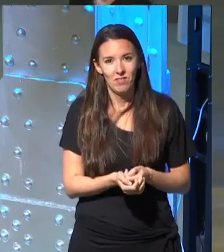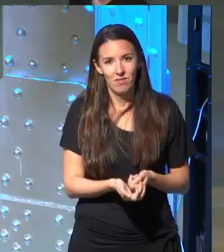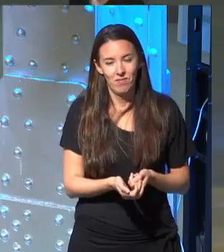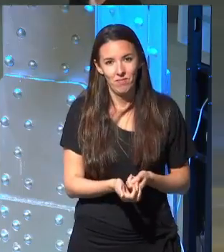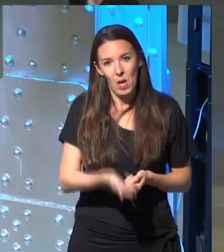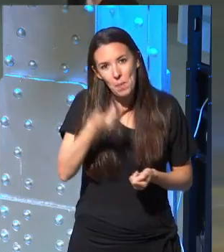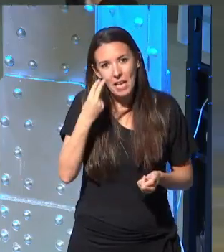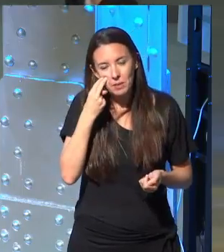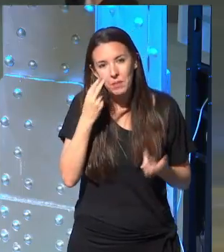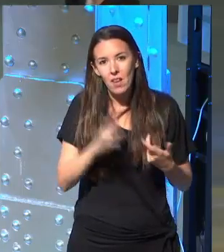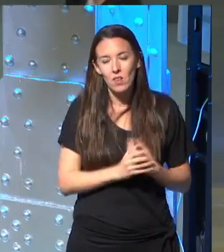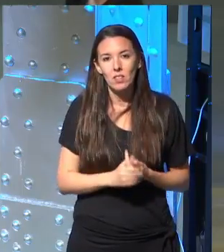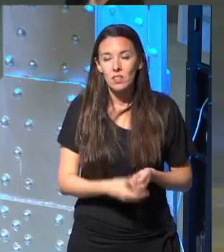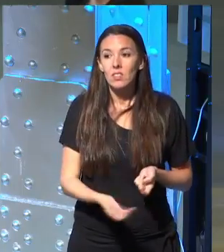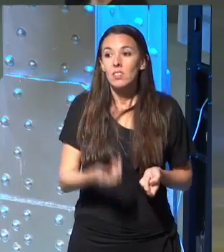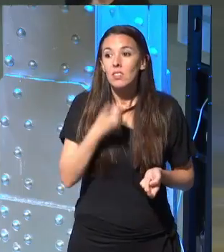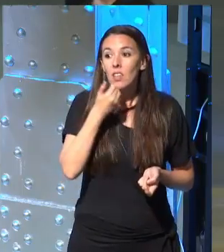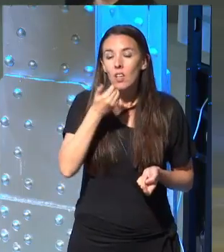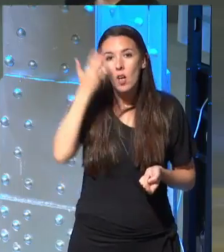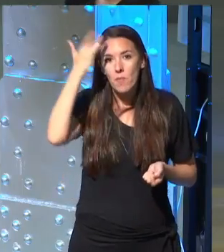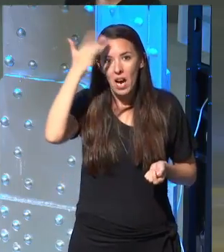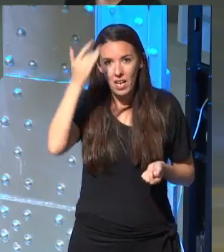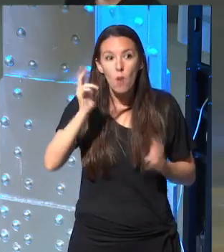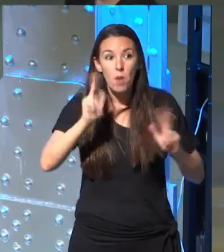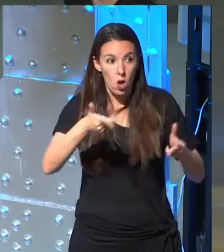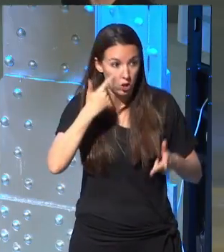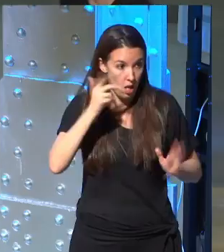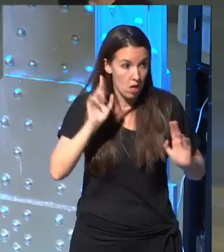miedo que... Ahora bueno, vosotros imaginaos a mí por el hotel.